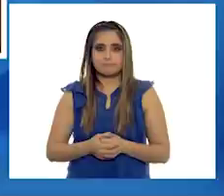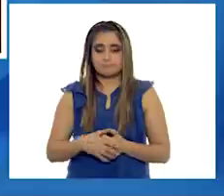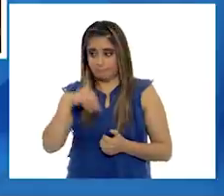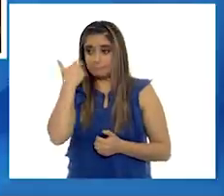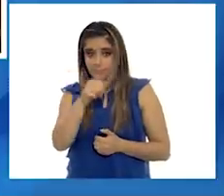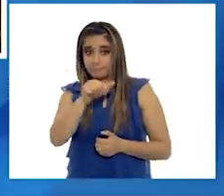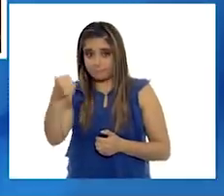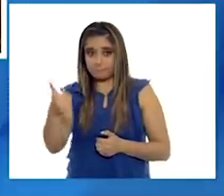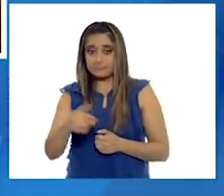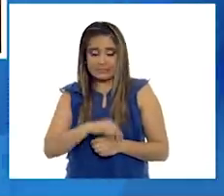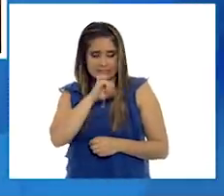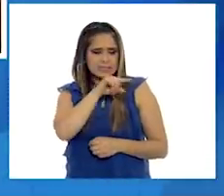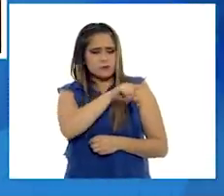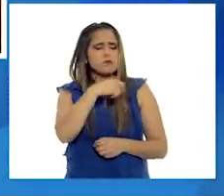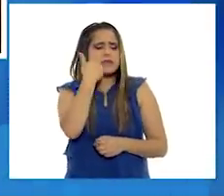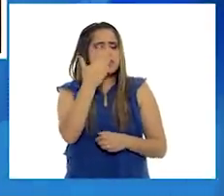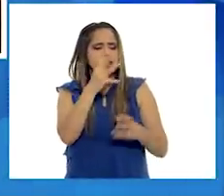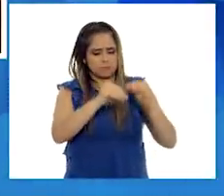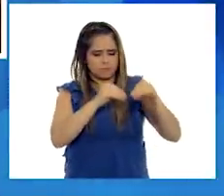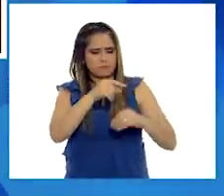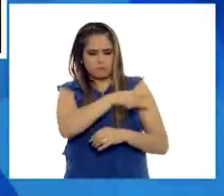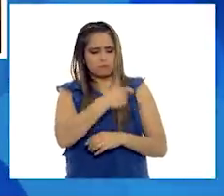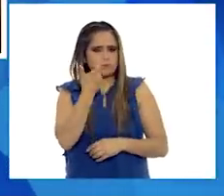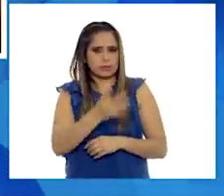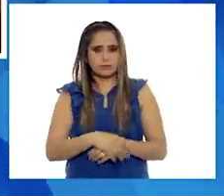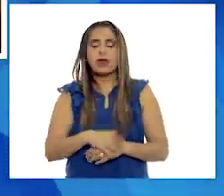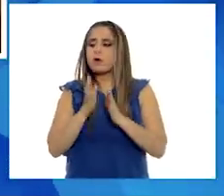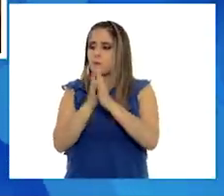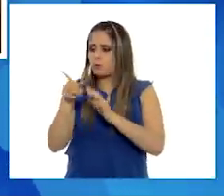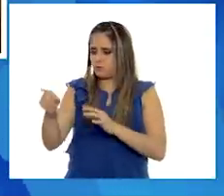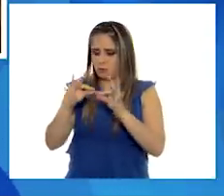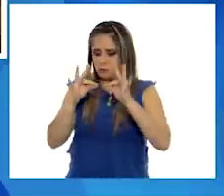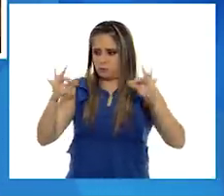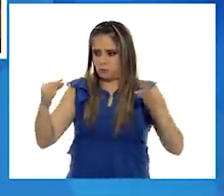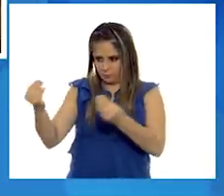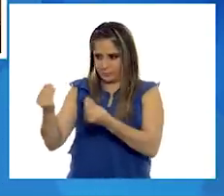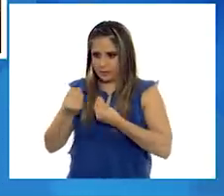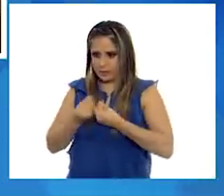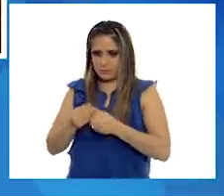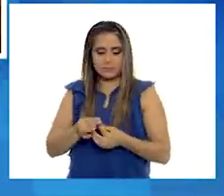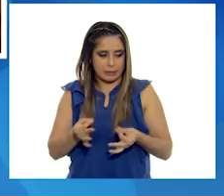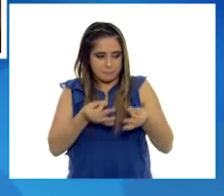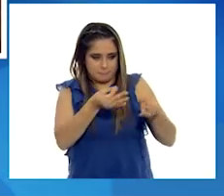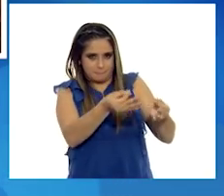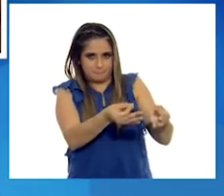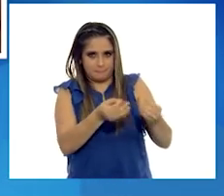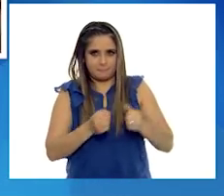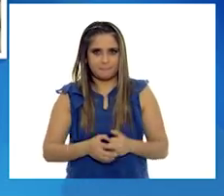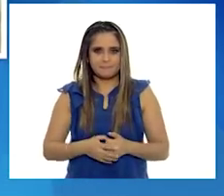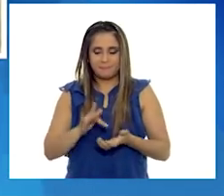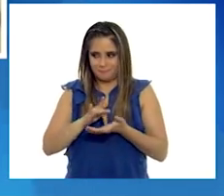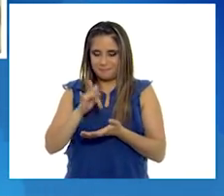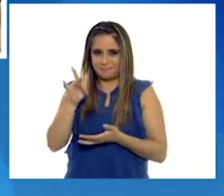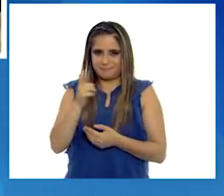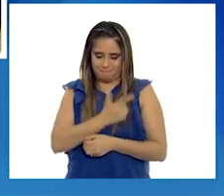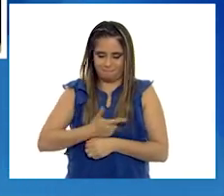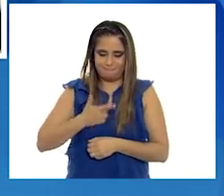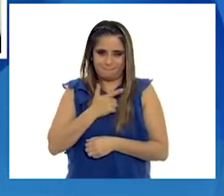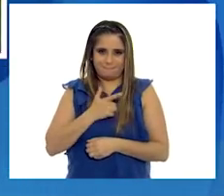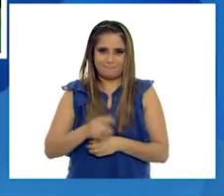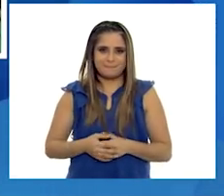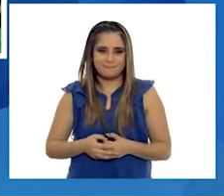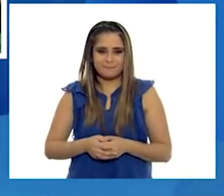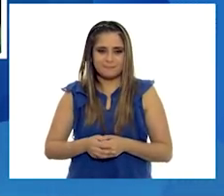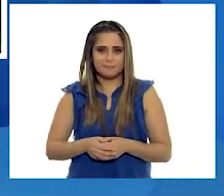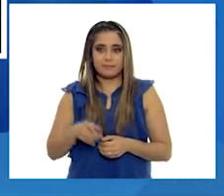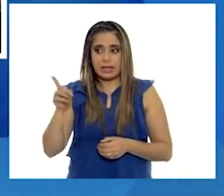sí, vamos a hacer lo que usted quiera. ¿Me puede por favor pasar esa varillita? Esta varillita, Sí, gracias. con mucho gusto.